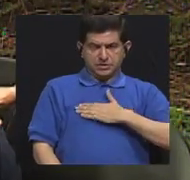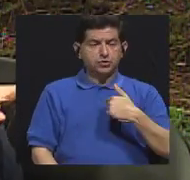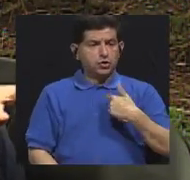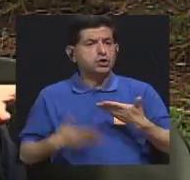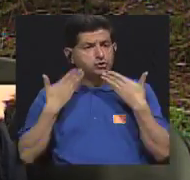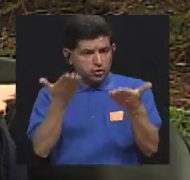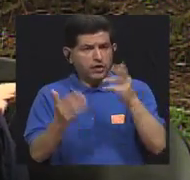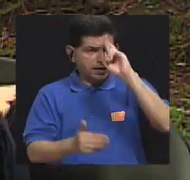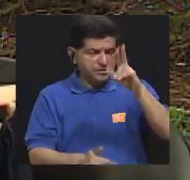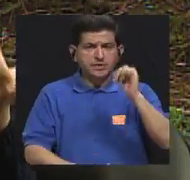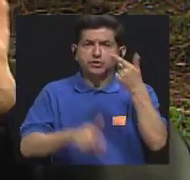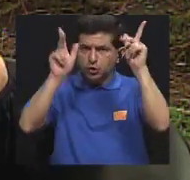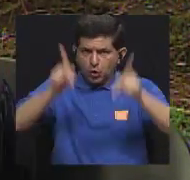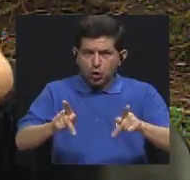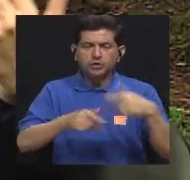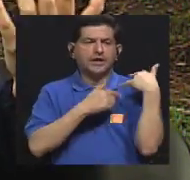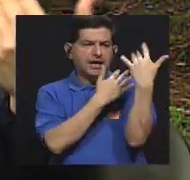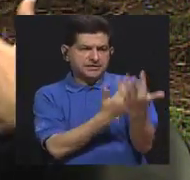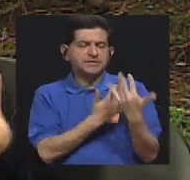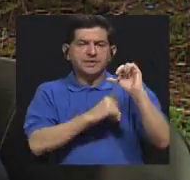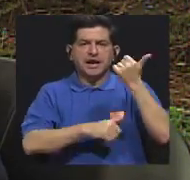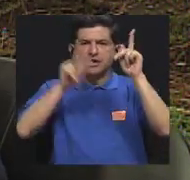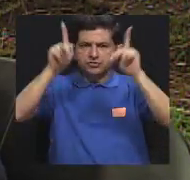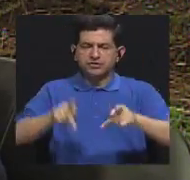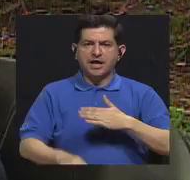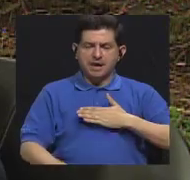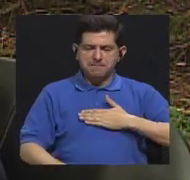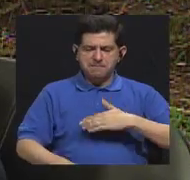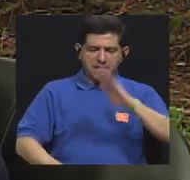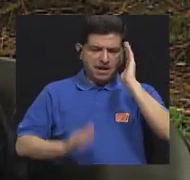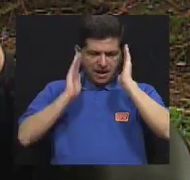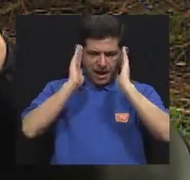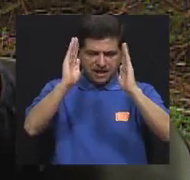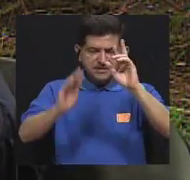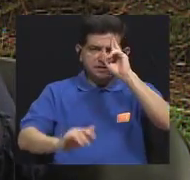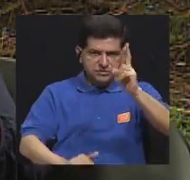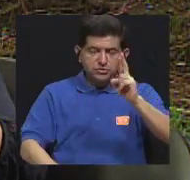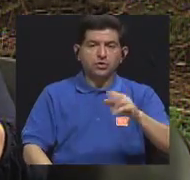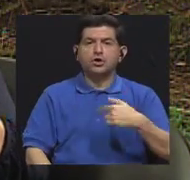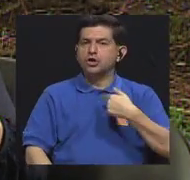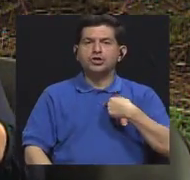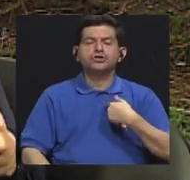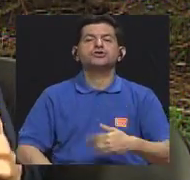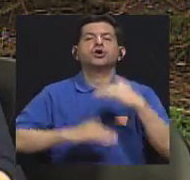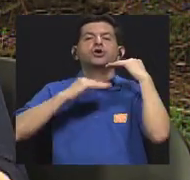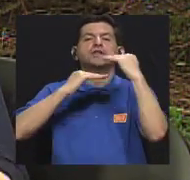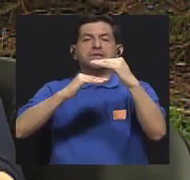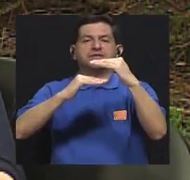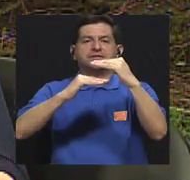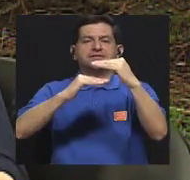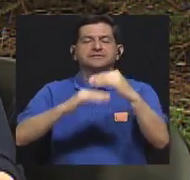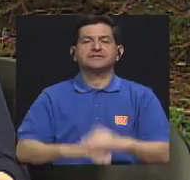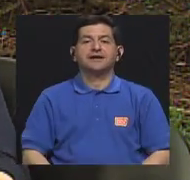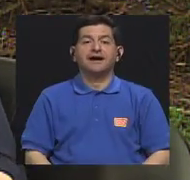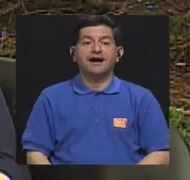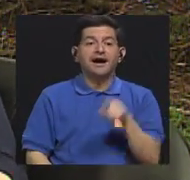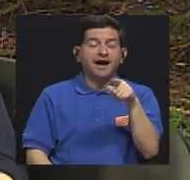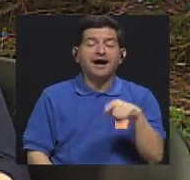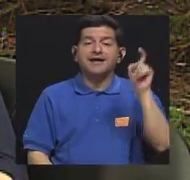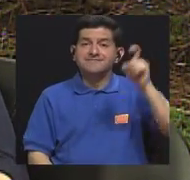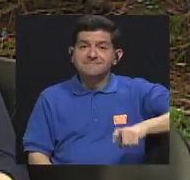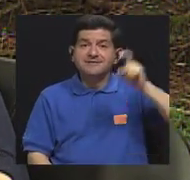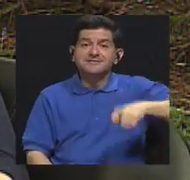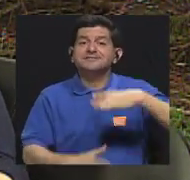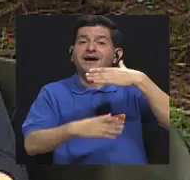dando respeto a los otros, voy a esperar que los otros me traten con respeto. Y si no, voy a imponer límites. Y eso es lo que tenemos que ir